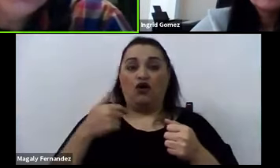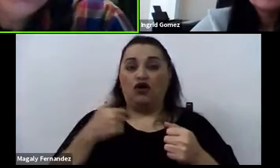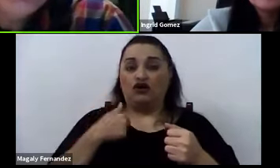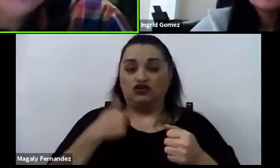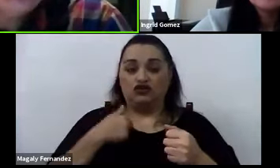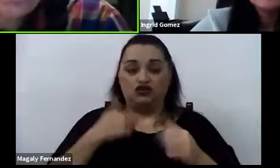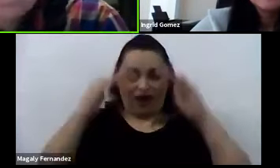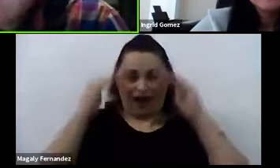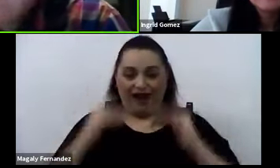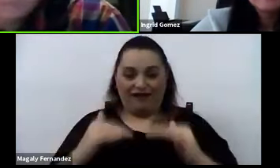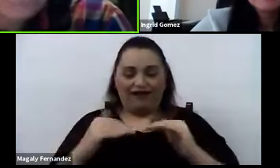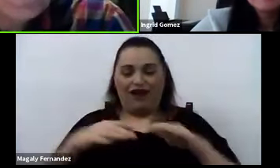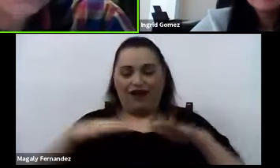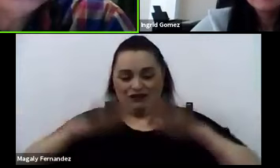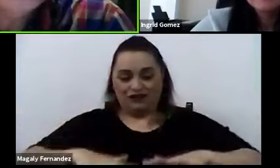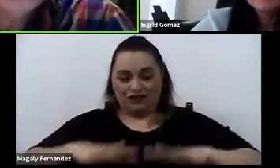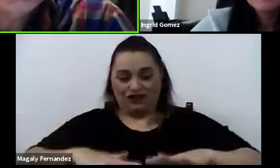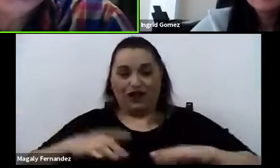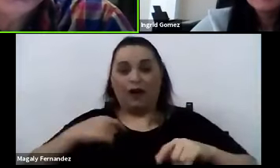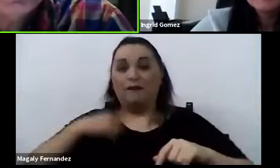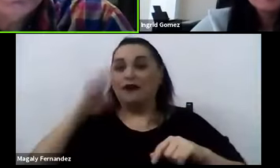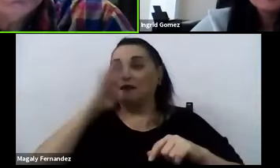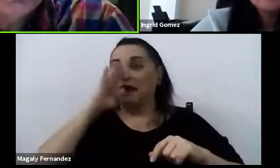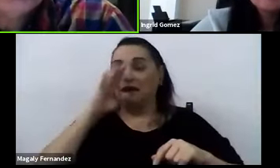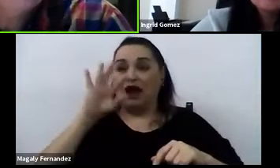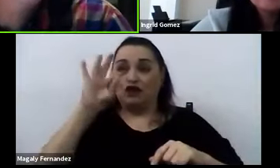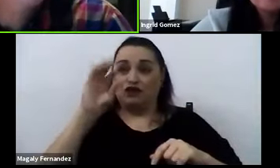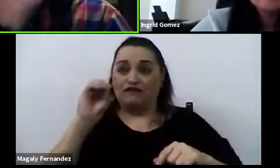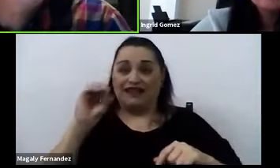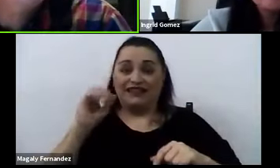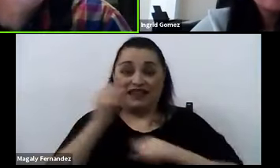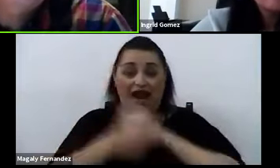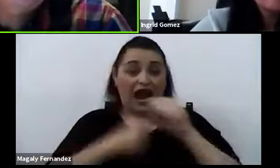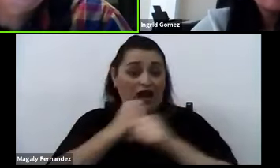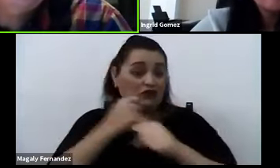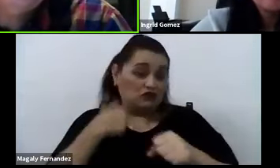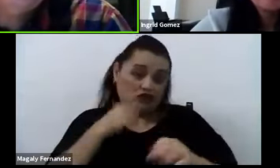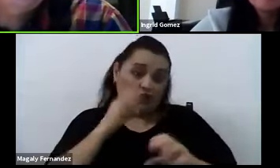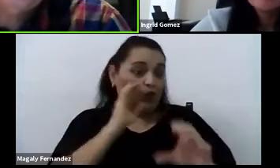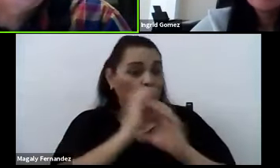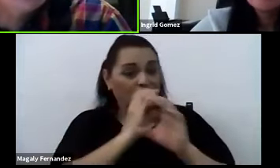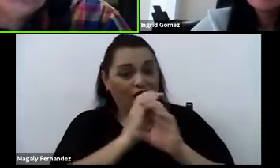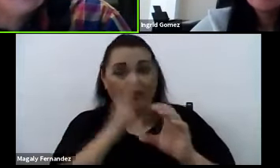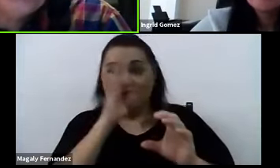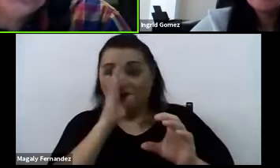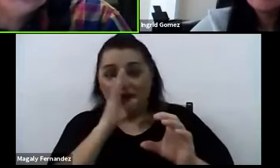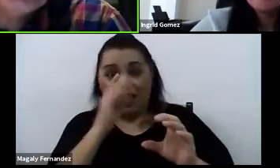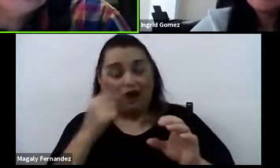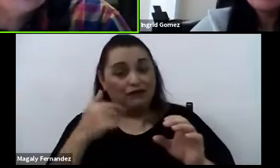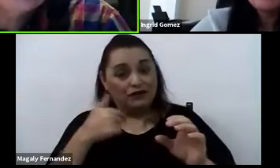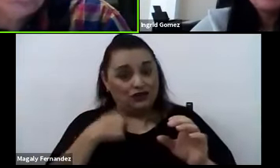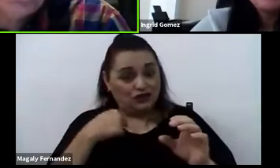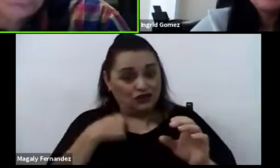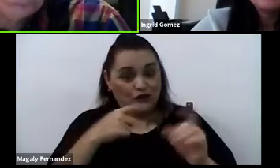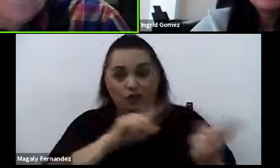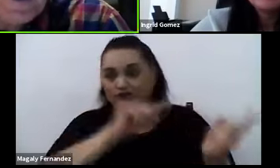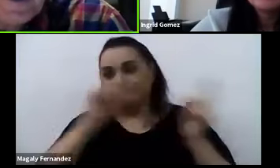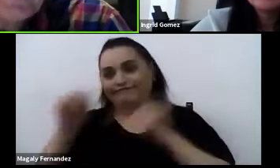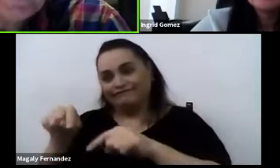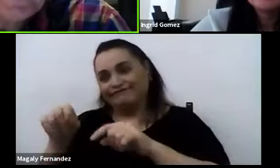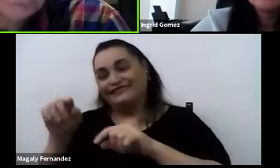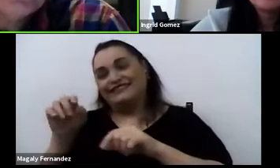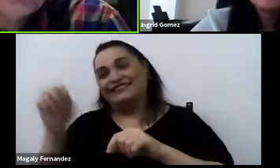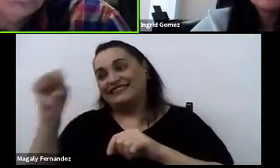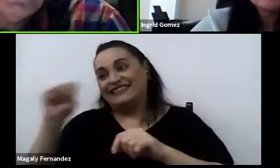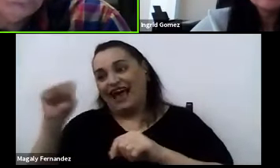desván, está mi madre con 90 años y estoy cuidándola, pero me tengo que volver el sábado a La Habana